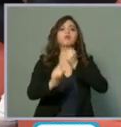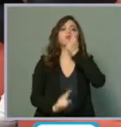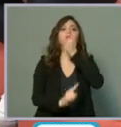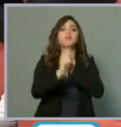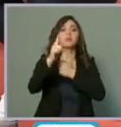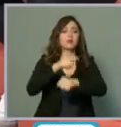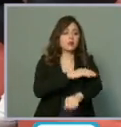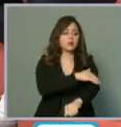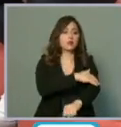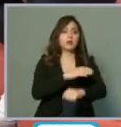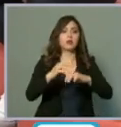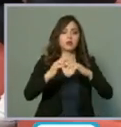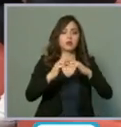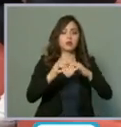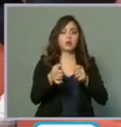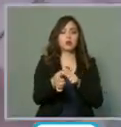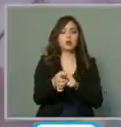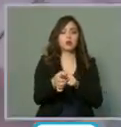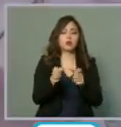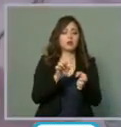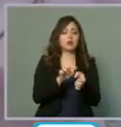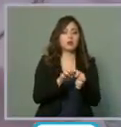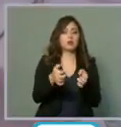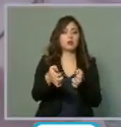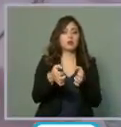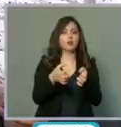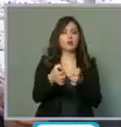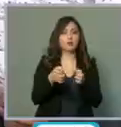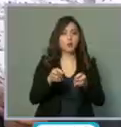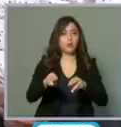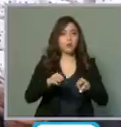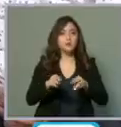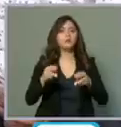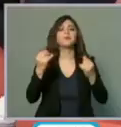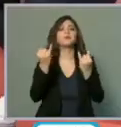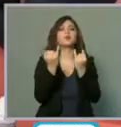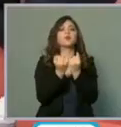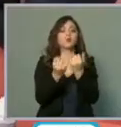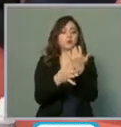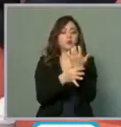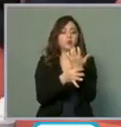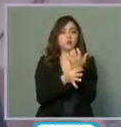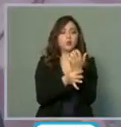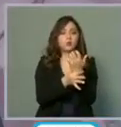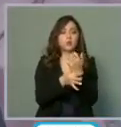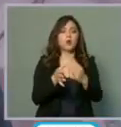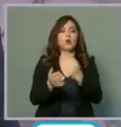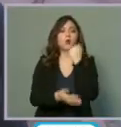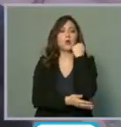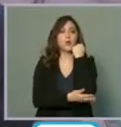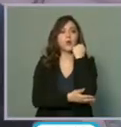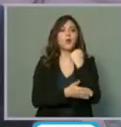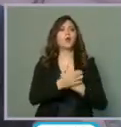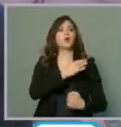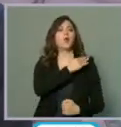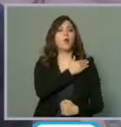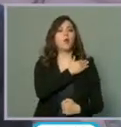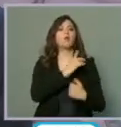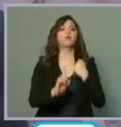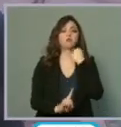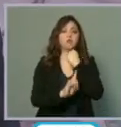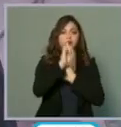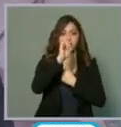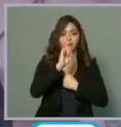en las articulaciones del pulgar. Lo mismo que en las muñecas, los codos, el hombro. Órale. Hay otro